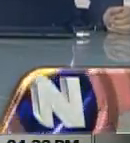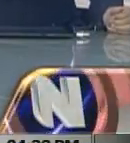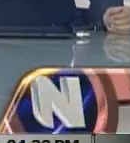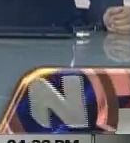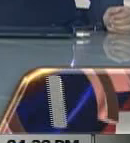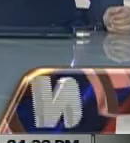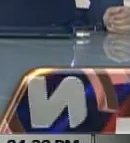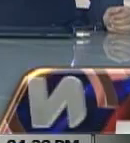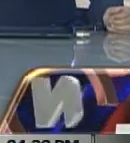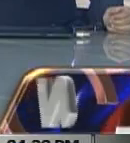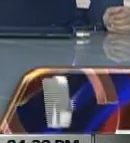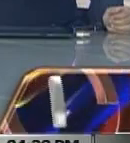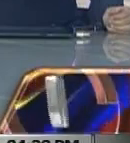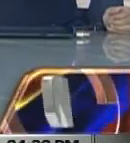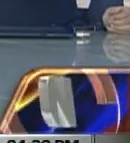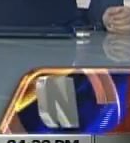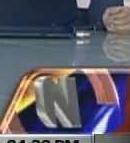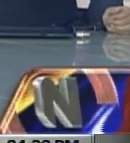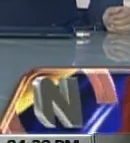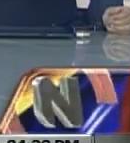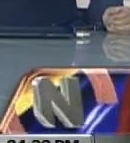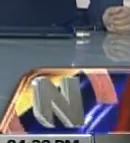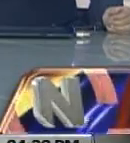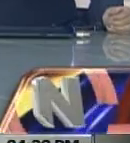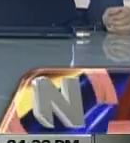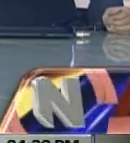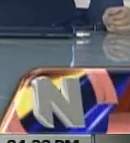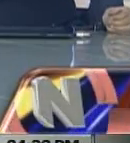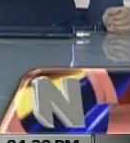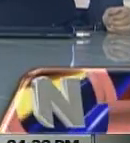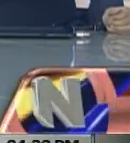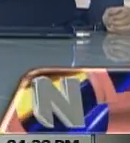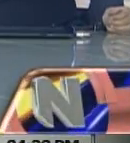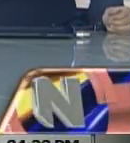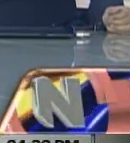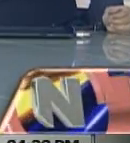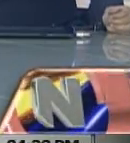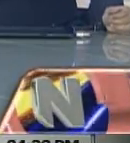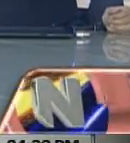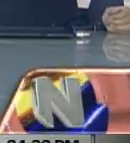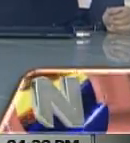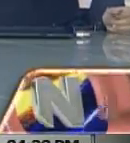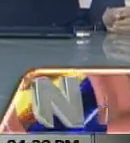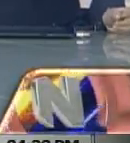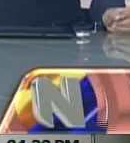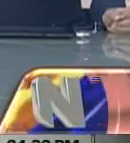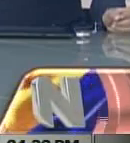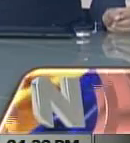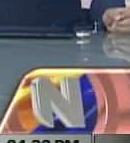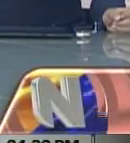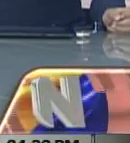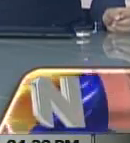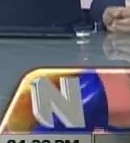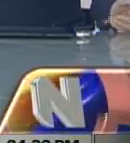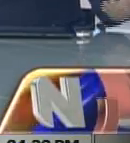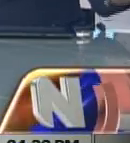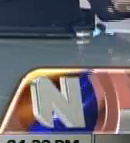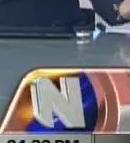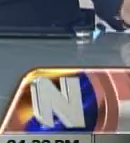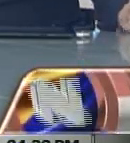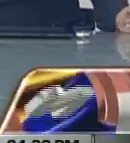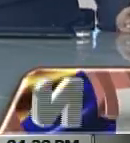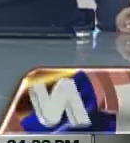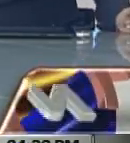También iniciar el protocolo de llenado del embalse Yacambú-Quíbor, esto con 1.600 millones de bolívares,